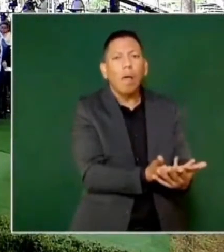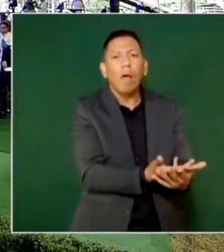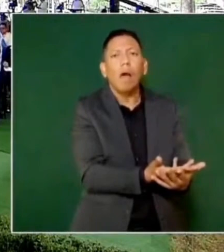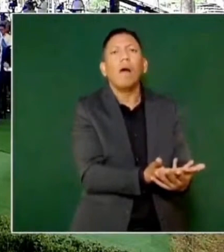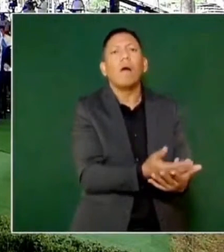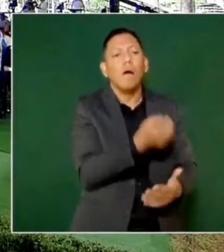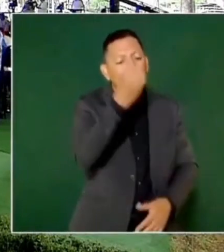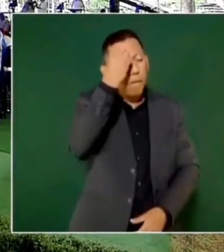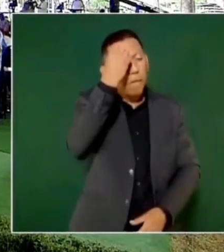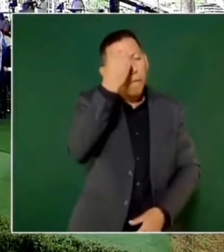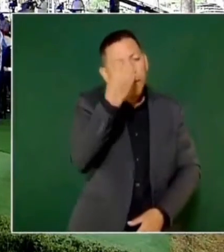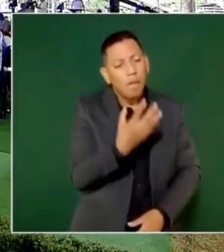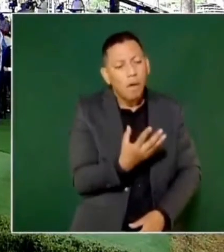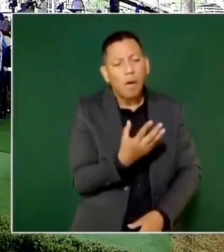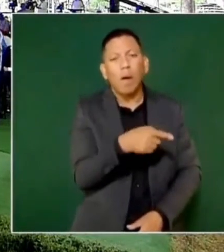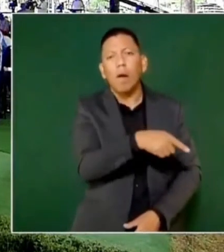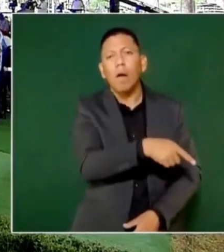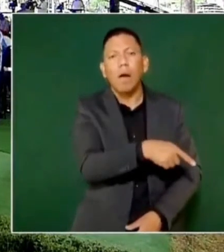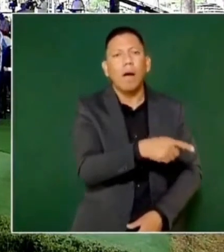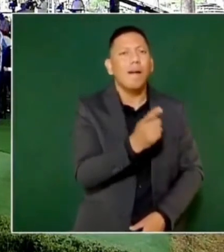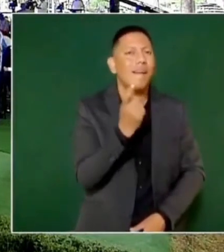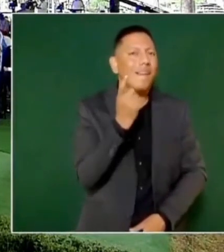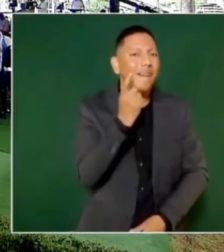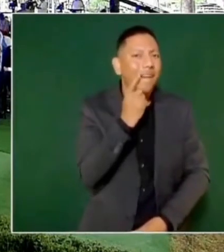flojo, mañoso,